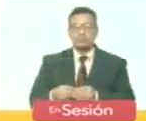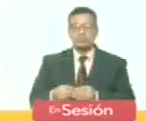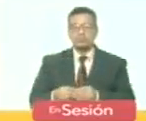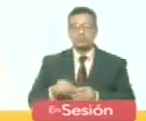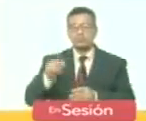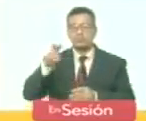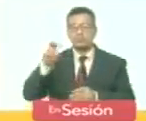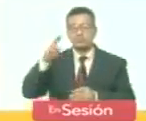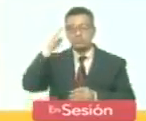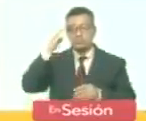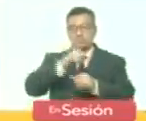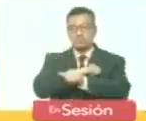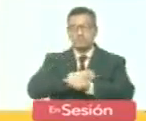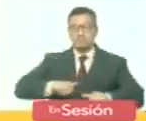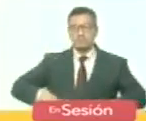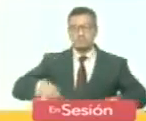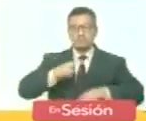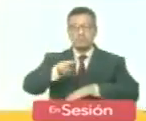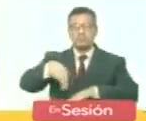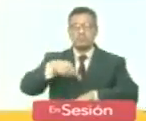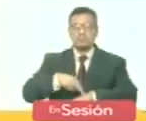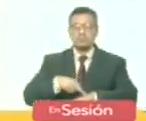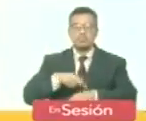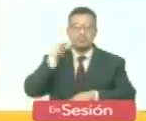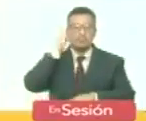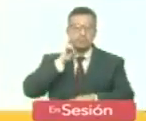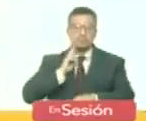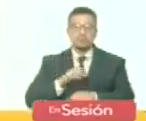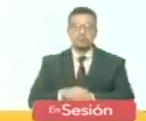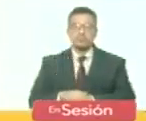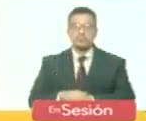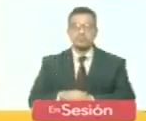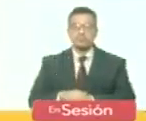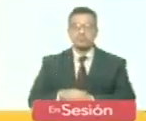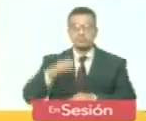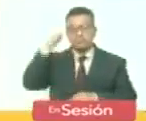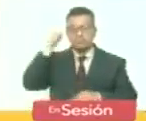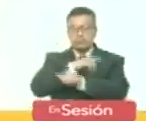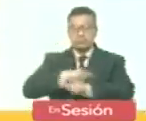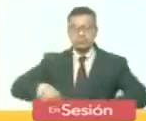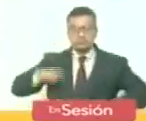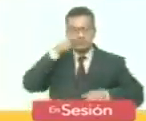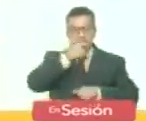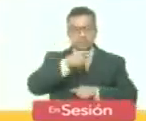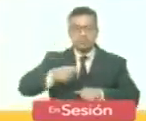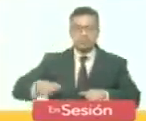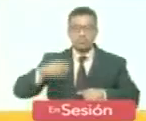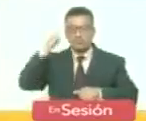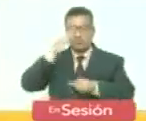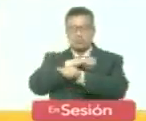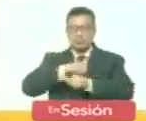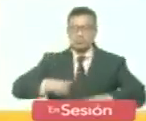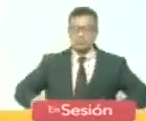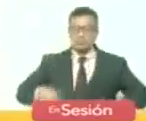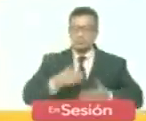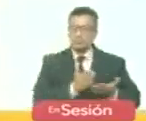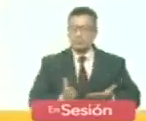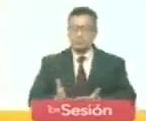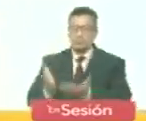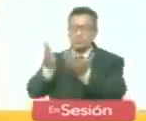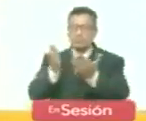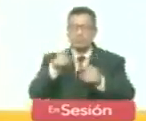nueva Guardia Nacional Bolivariana. Es la Guardia del Pueblo, la Guardia al